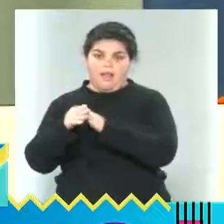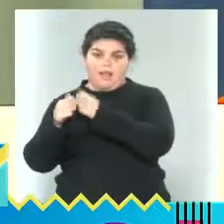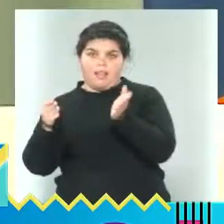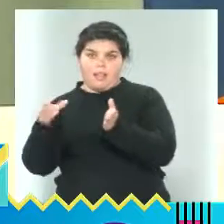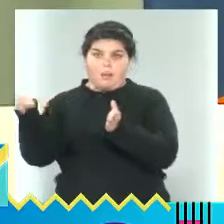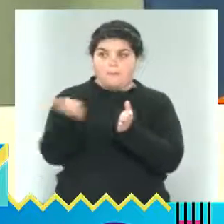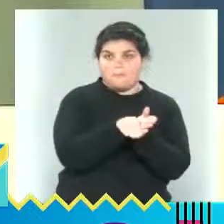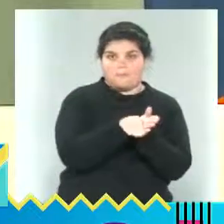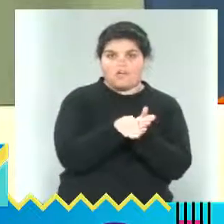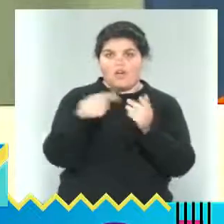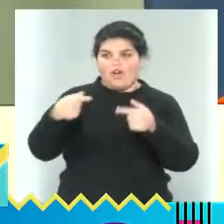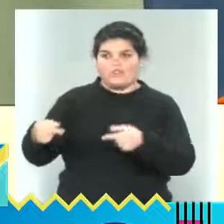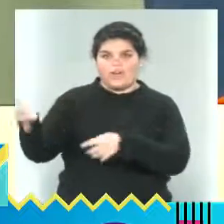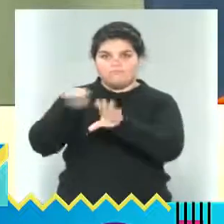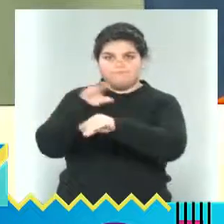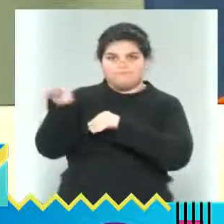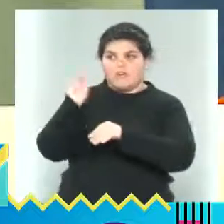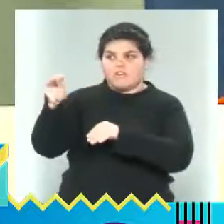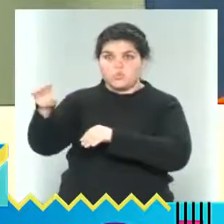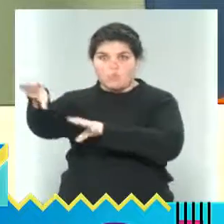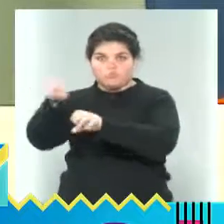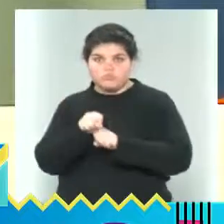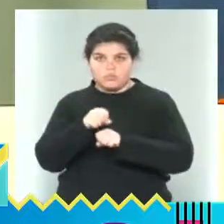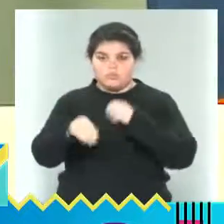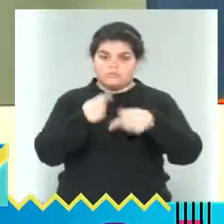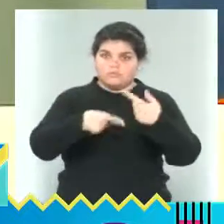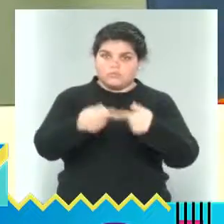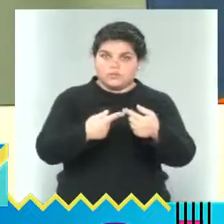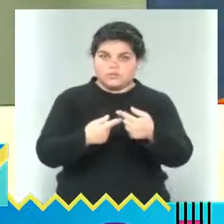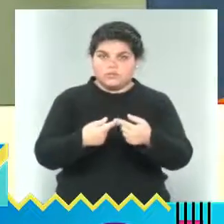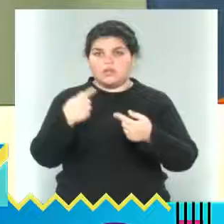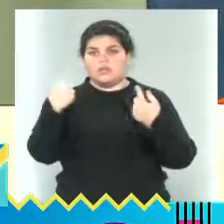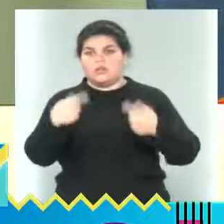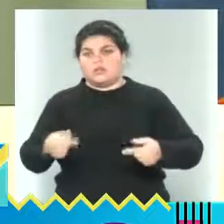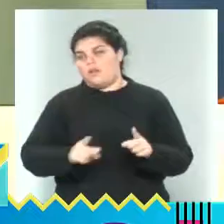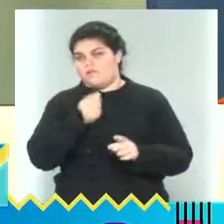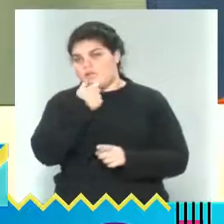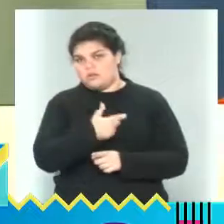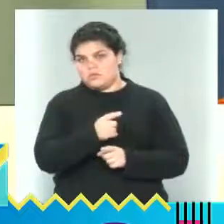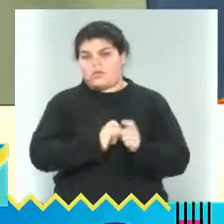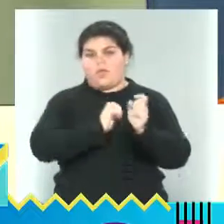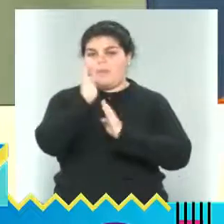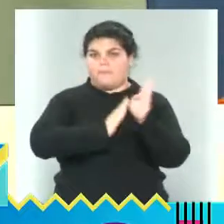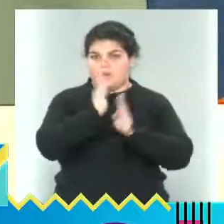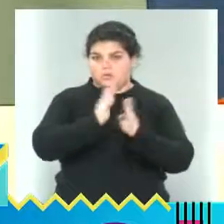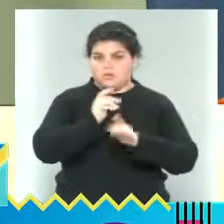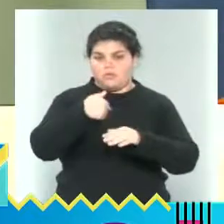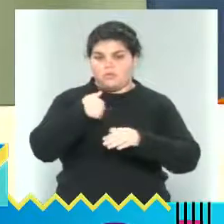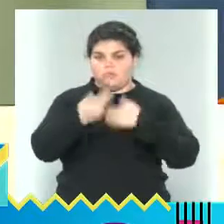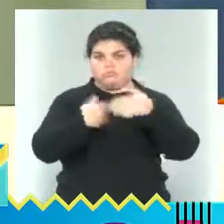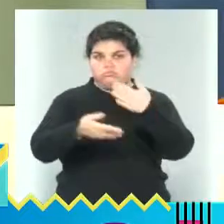tema energético, que es muy fácil de utilizar, aquellas empresas que por su proceso generan